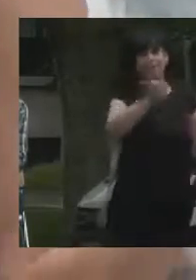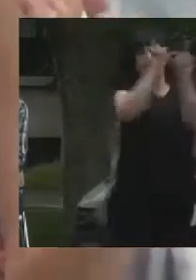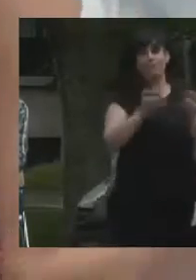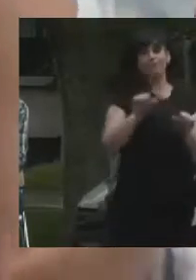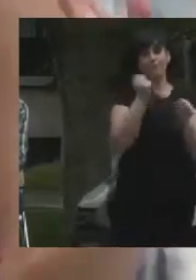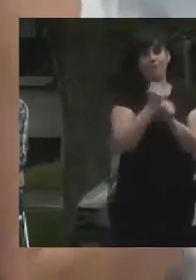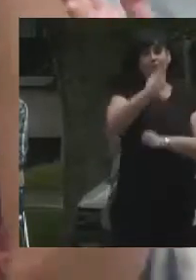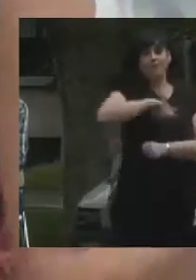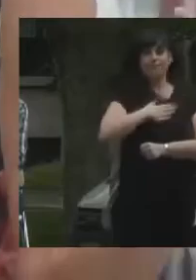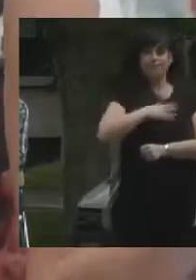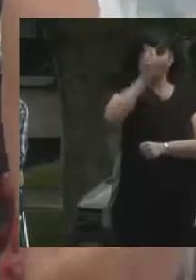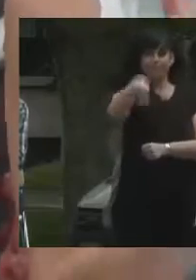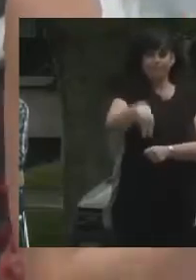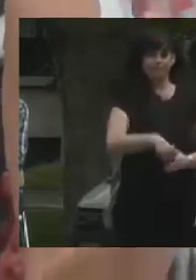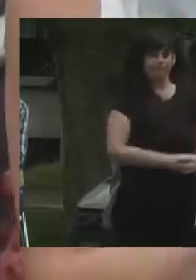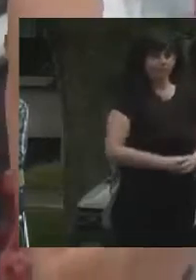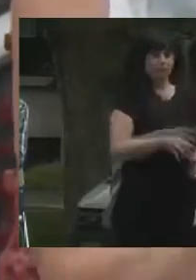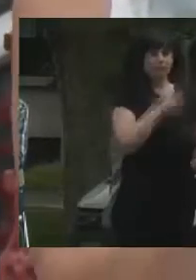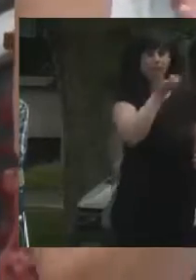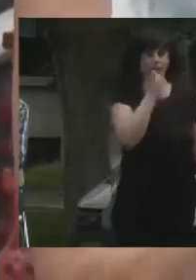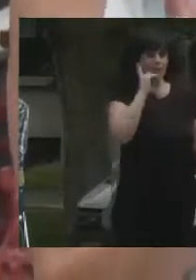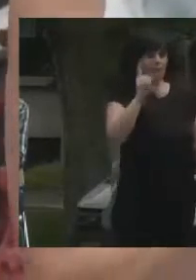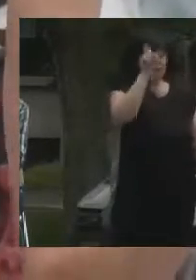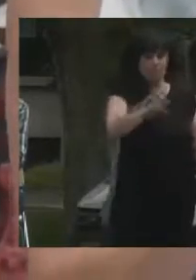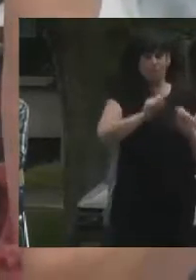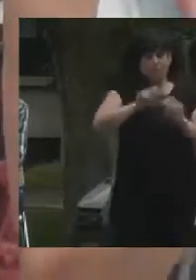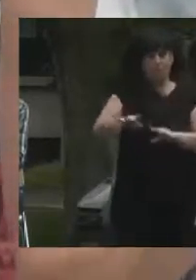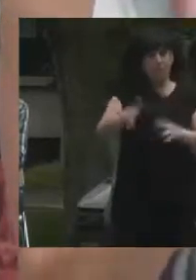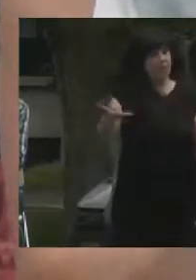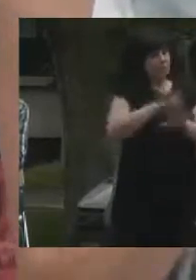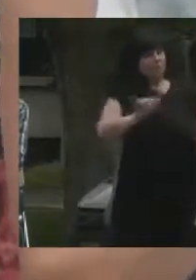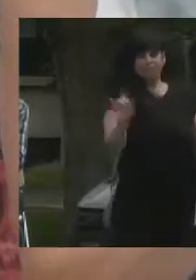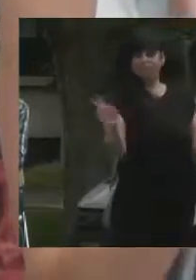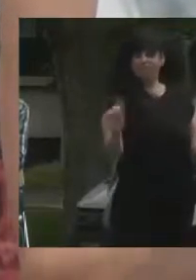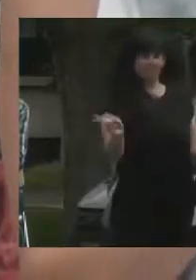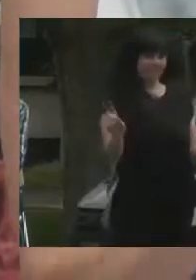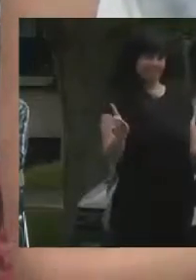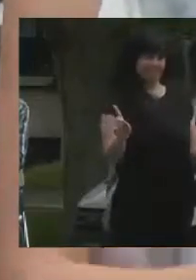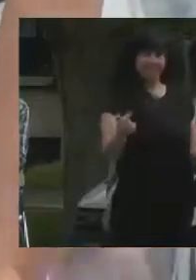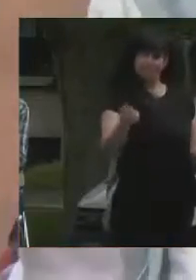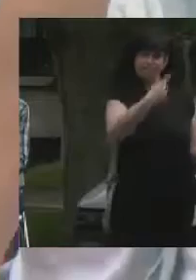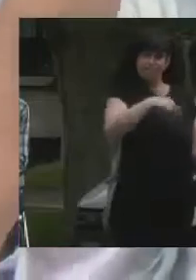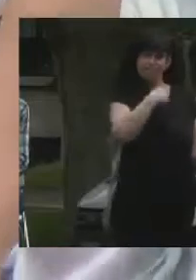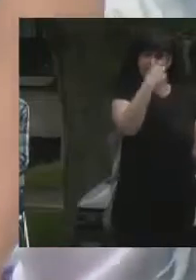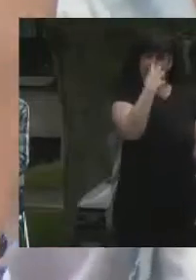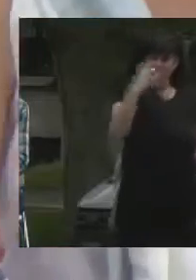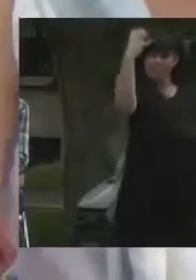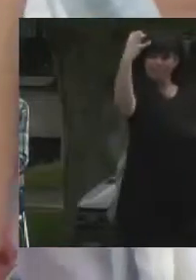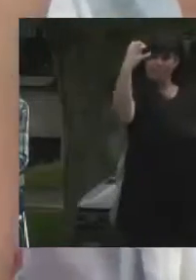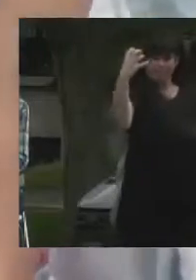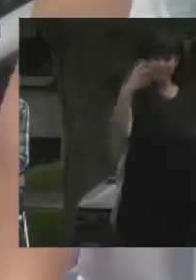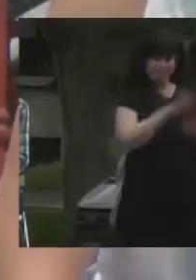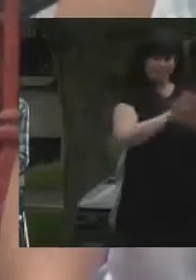traballar. Non? Porque se alguén se queda atrás, non paga pena. E hai que dicilo todo o alto que se poida. Non paga